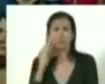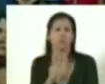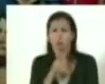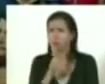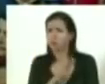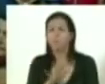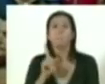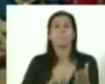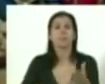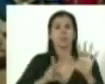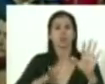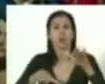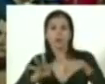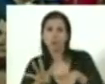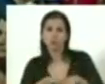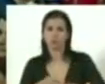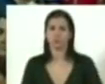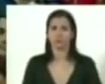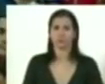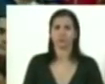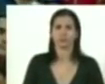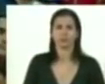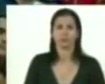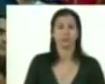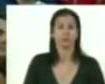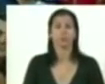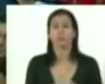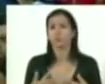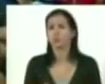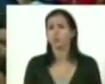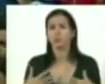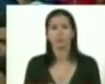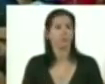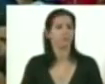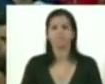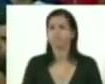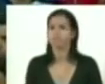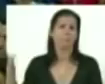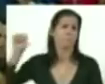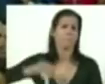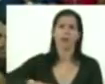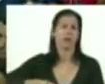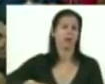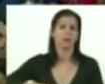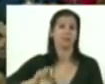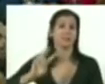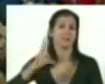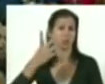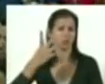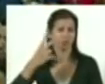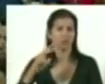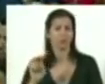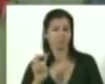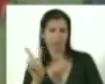de 1814, que nos costó la caída de la Segunda República.